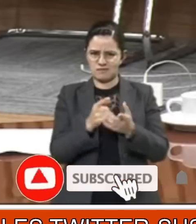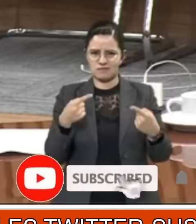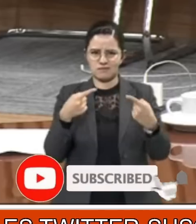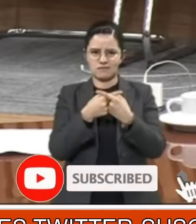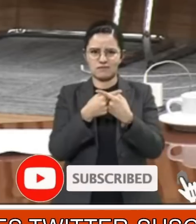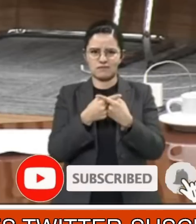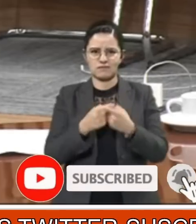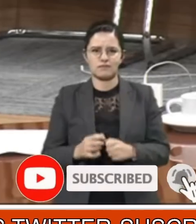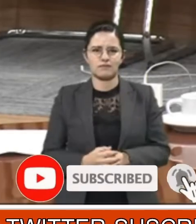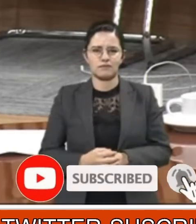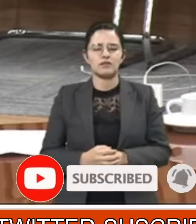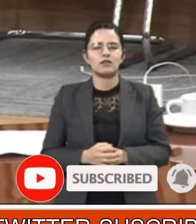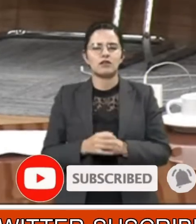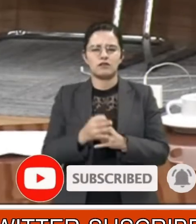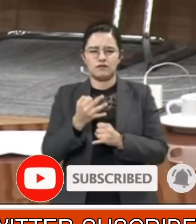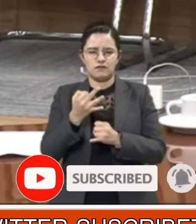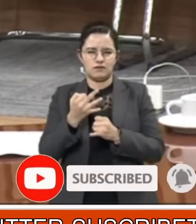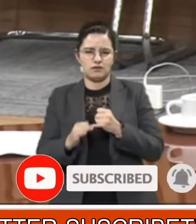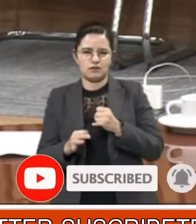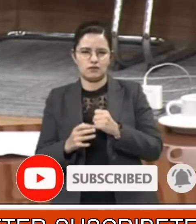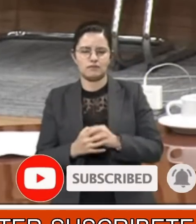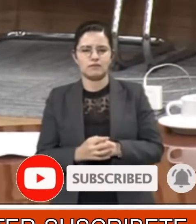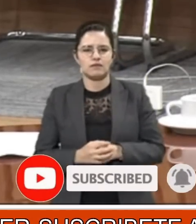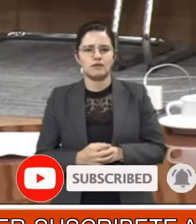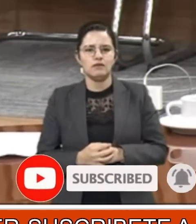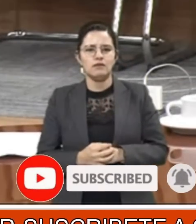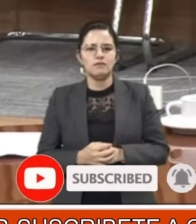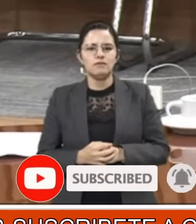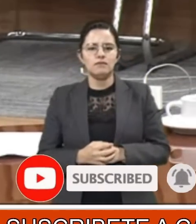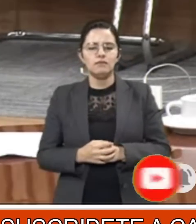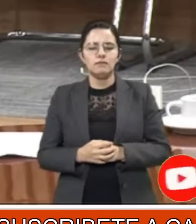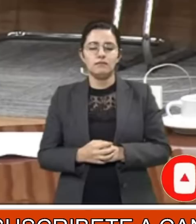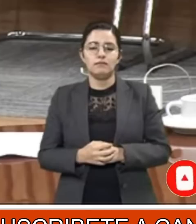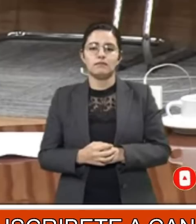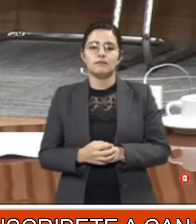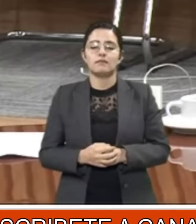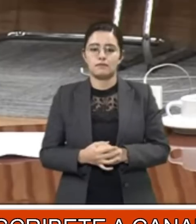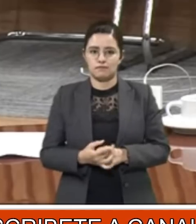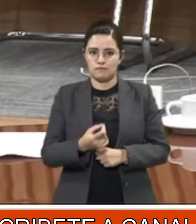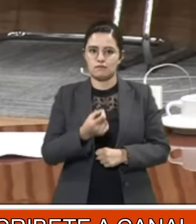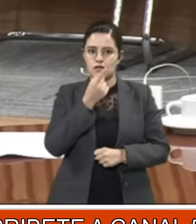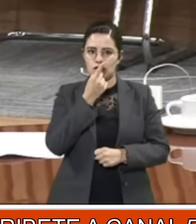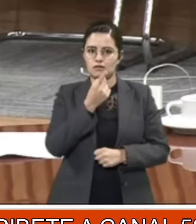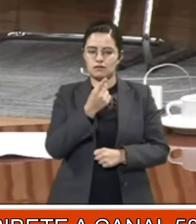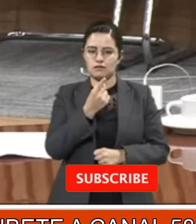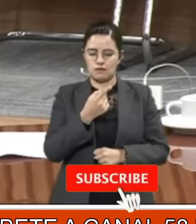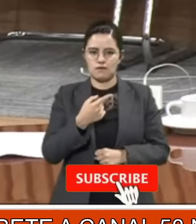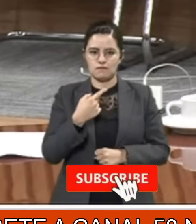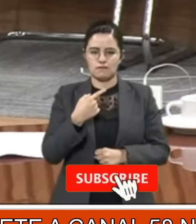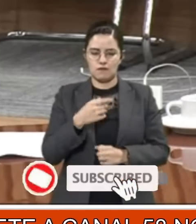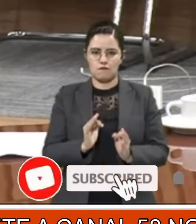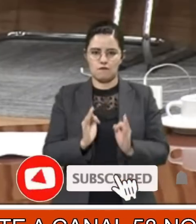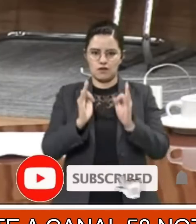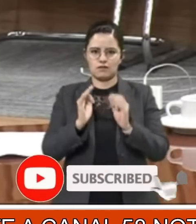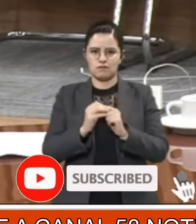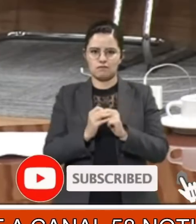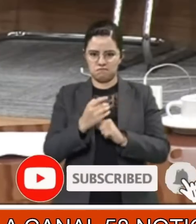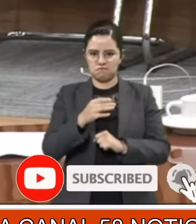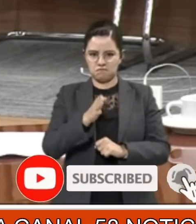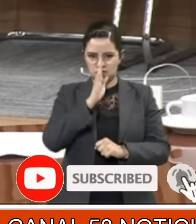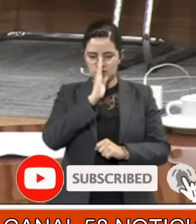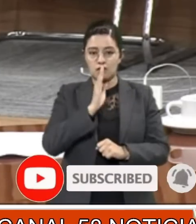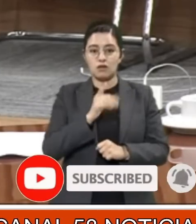dichas modificaciones a las estructuras, sin el cuidado de evitar la duplicidad de funciones. Por ejemplo, y gracias a